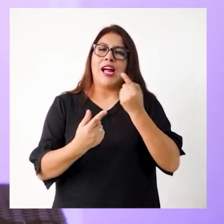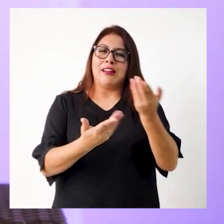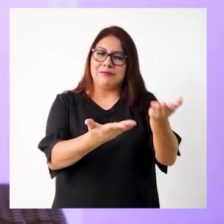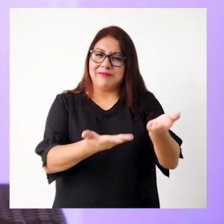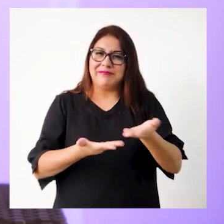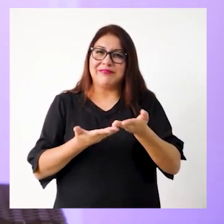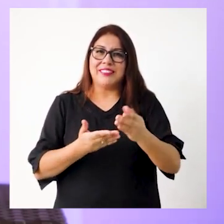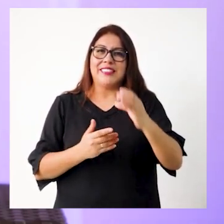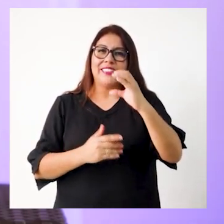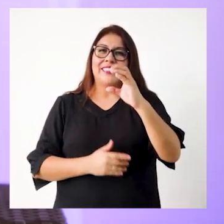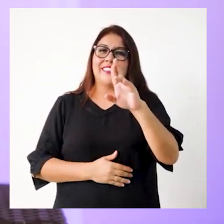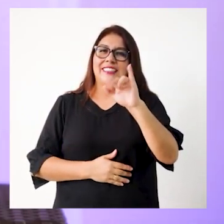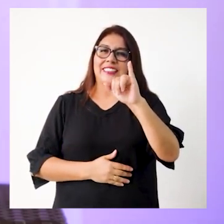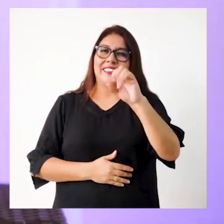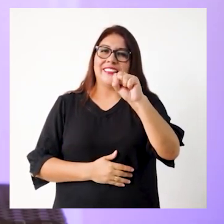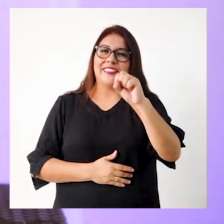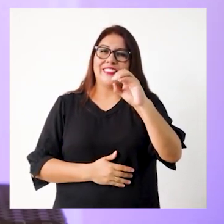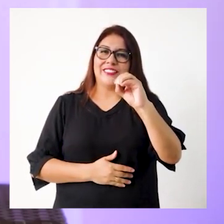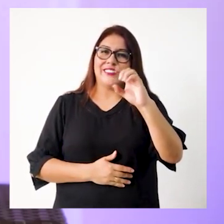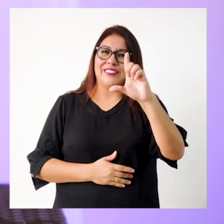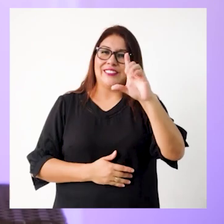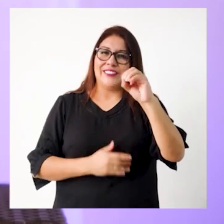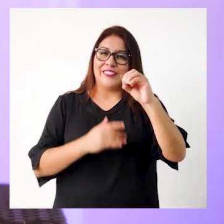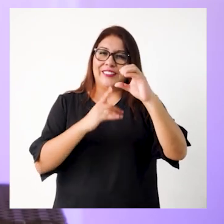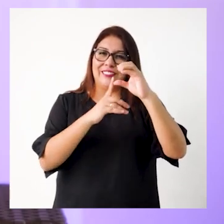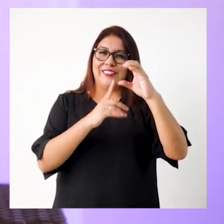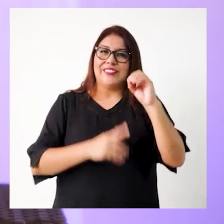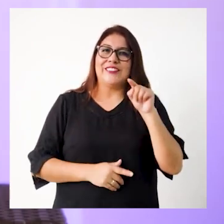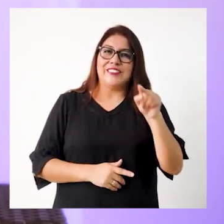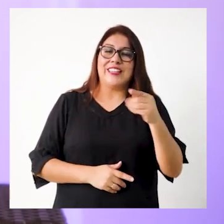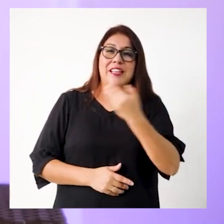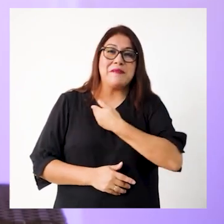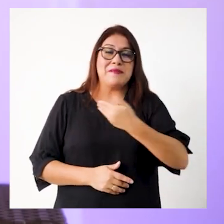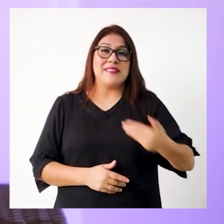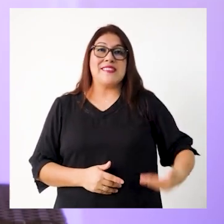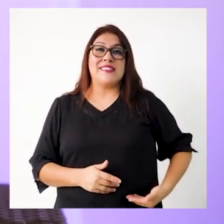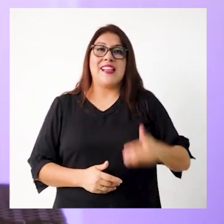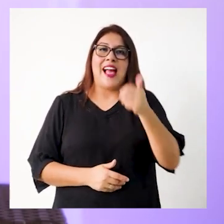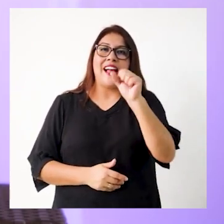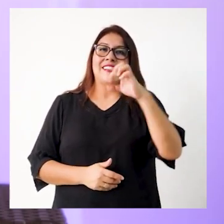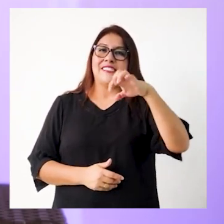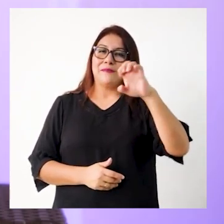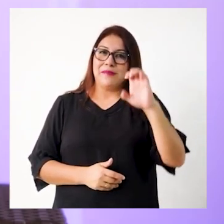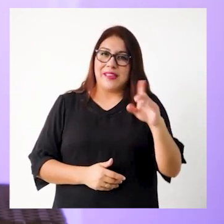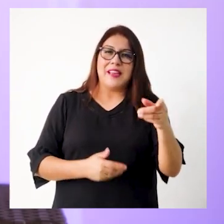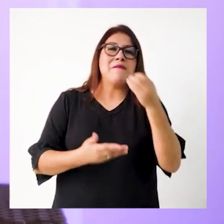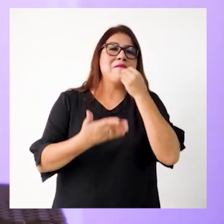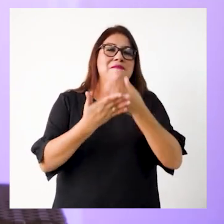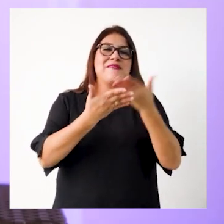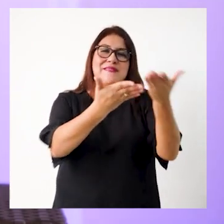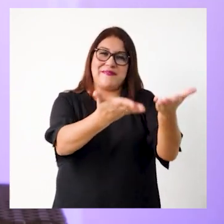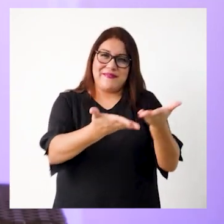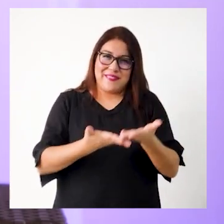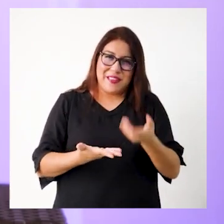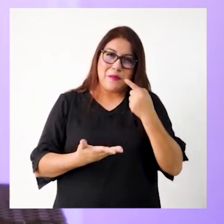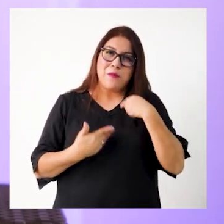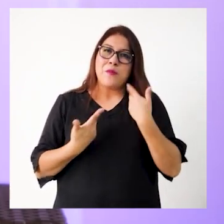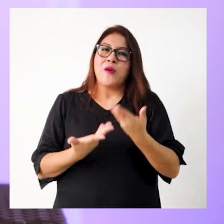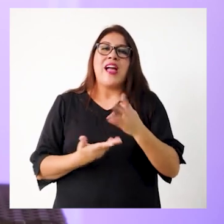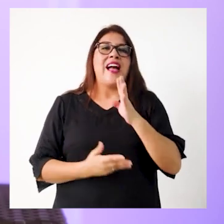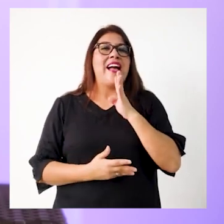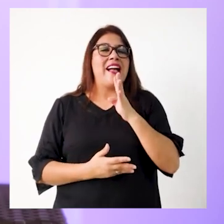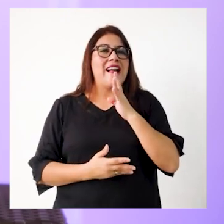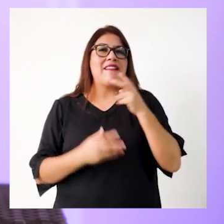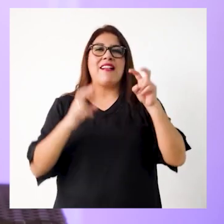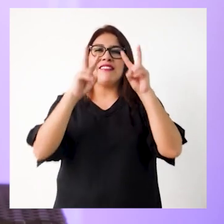contar con Crisólogo Cáceres. Él es presidente de ASPEP, a quien le doy la más cordial bienvenida para